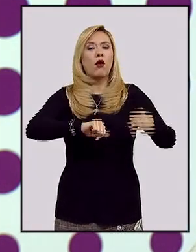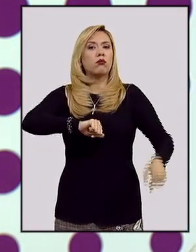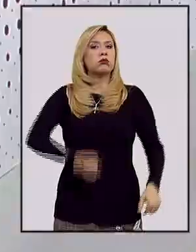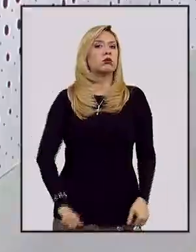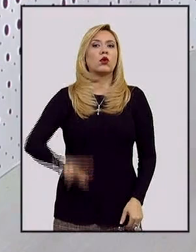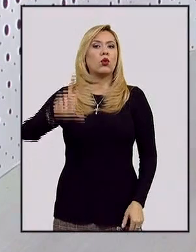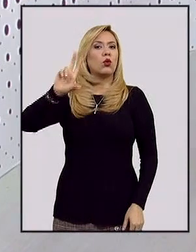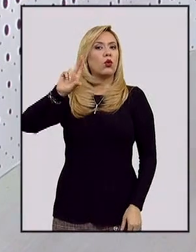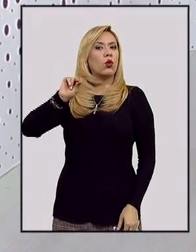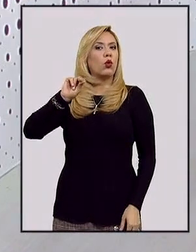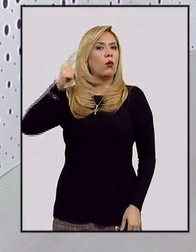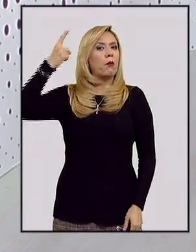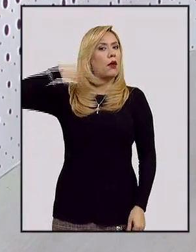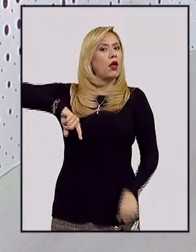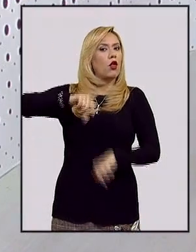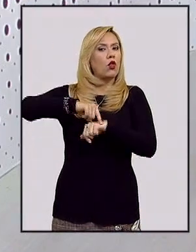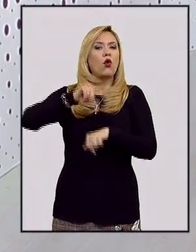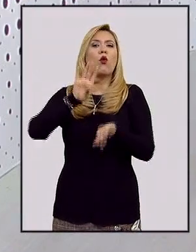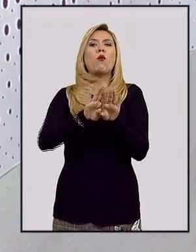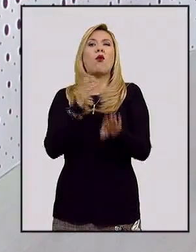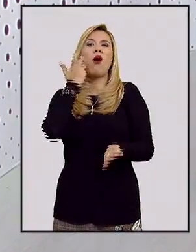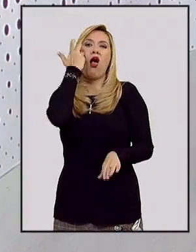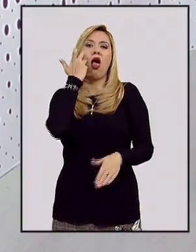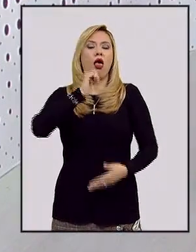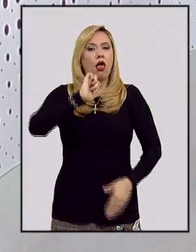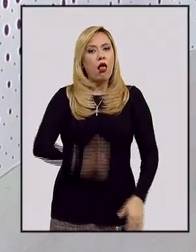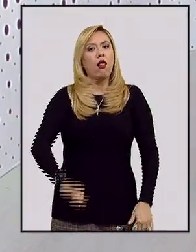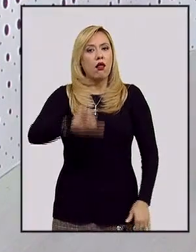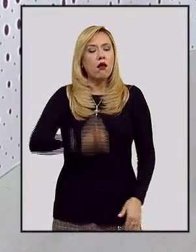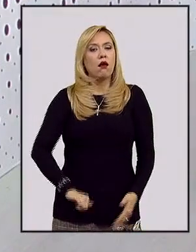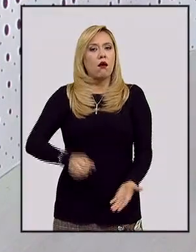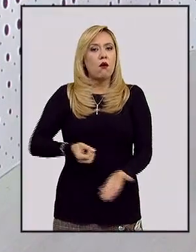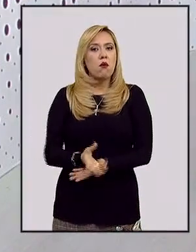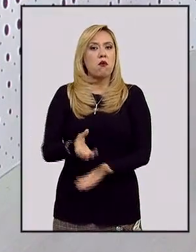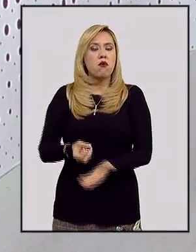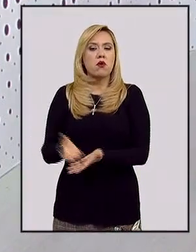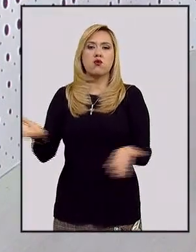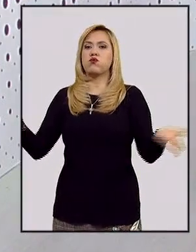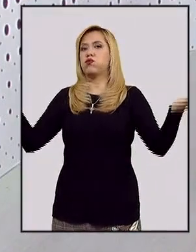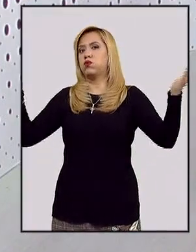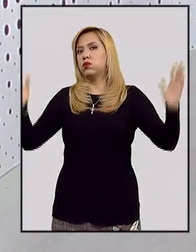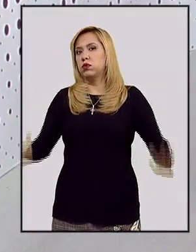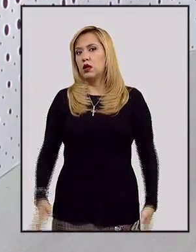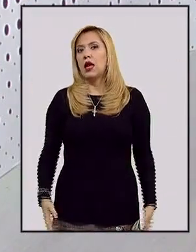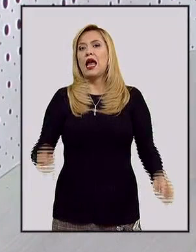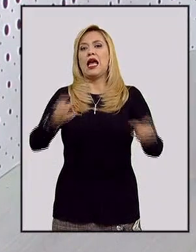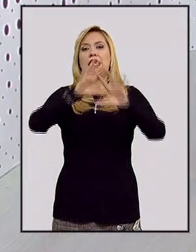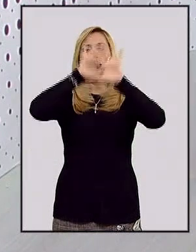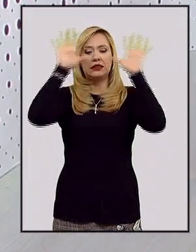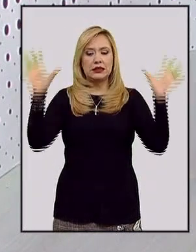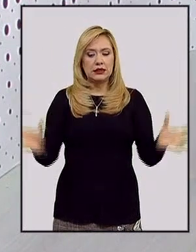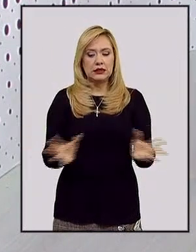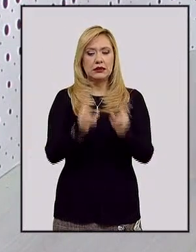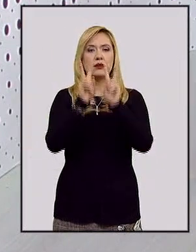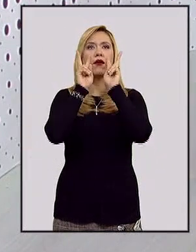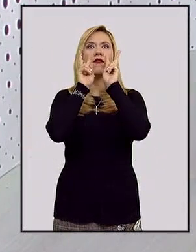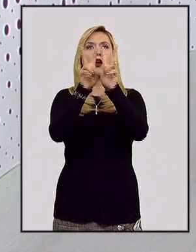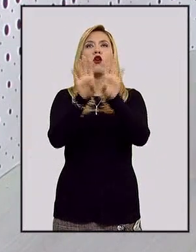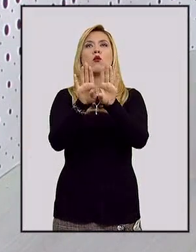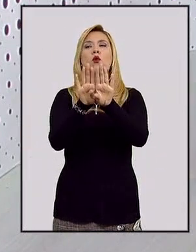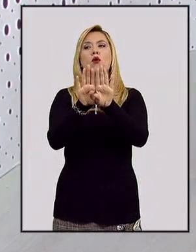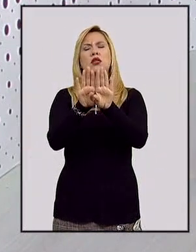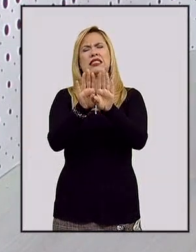Y esto, como estábamos platicando, pues es parte de lo que se refiere, de lo que engloba el concepto de violencia